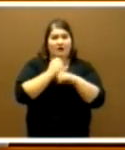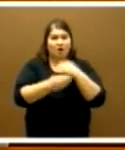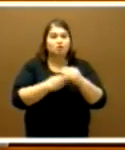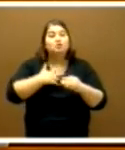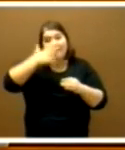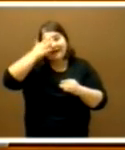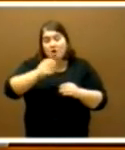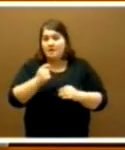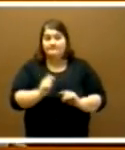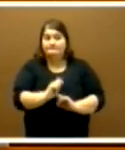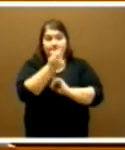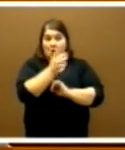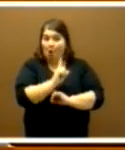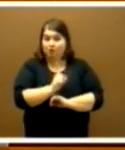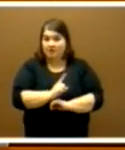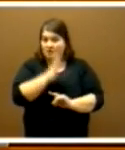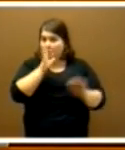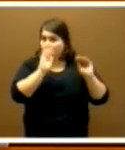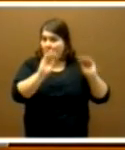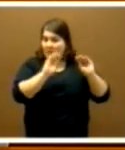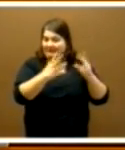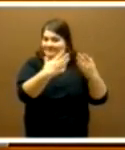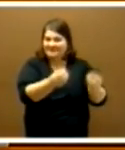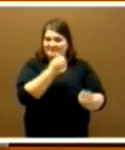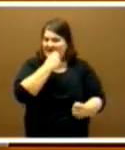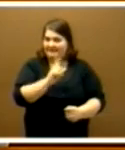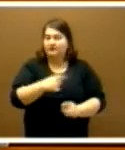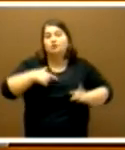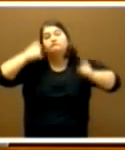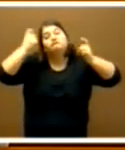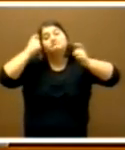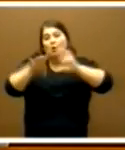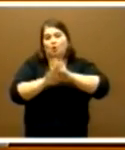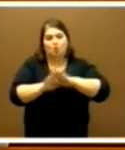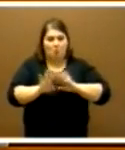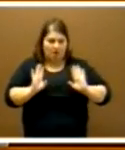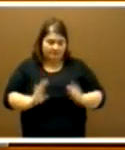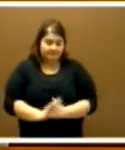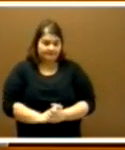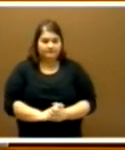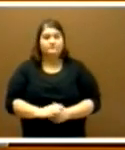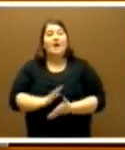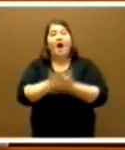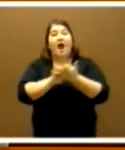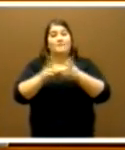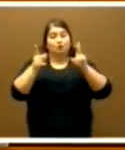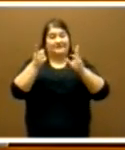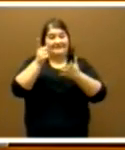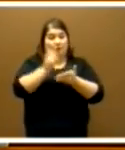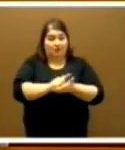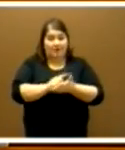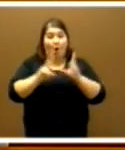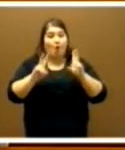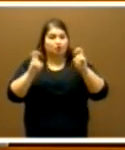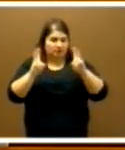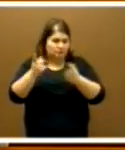conseguido bastante poco. Pero, bueno, de todas maneras, yo lo seguiré intentando. Volvemos a hablar de que tenemos una estrategia